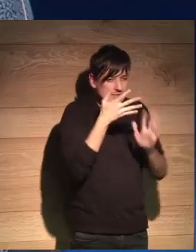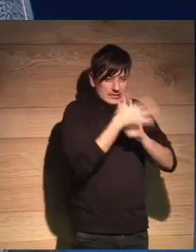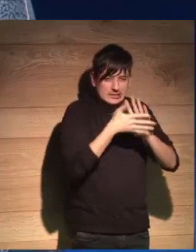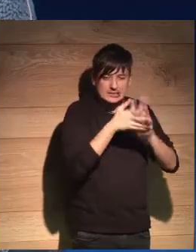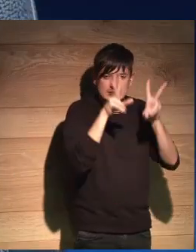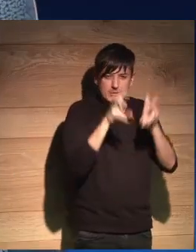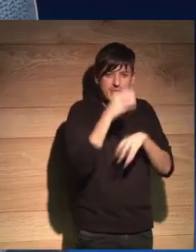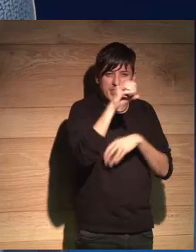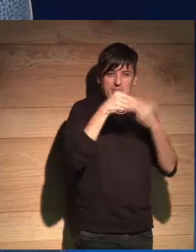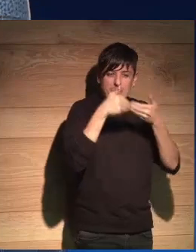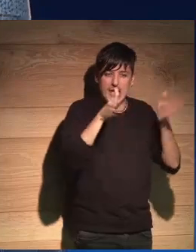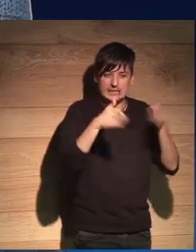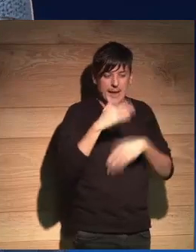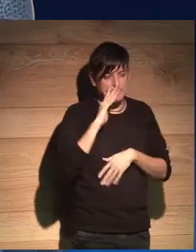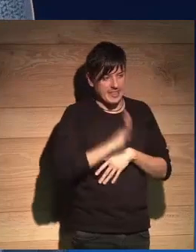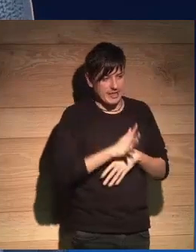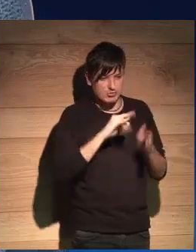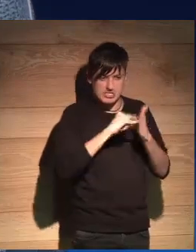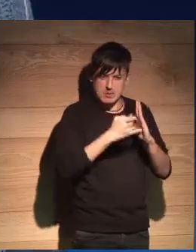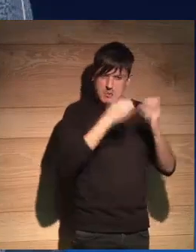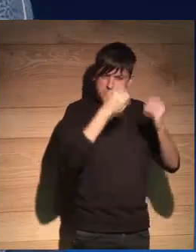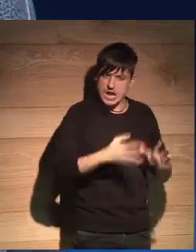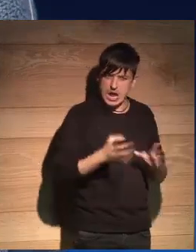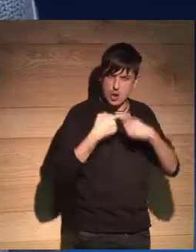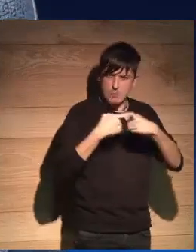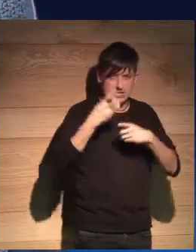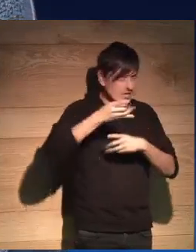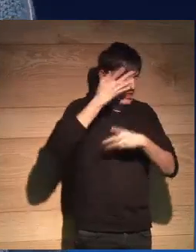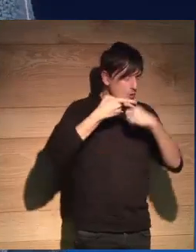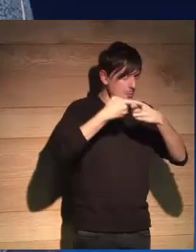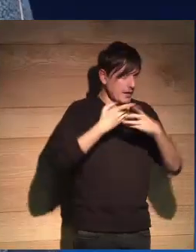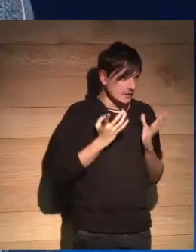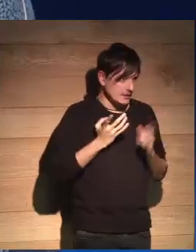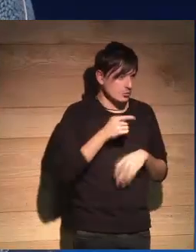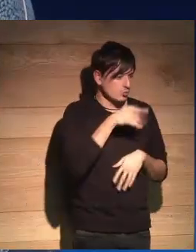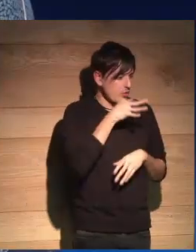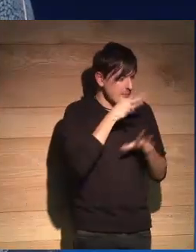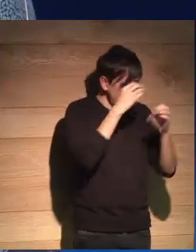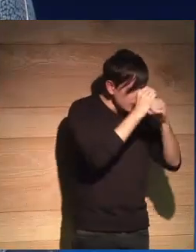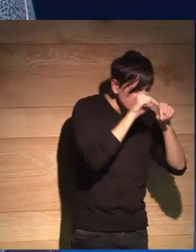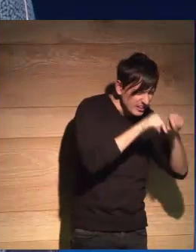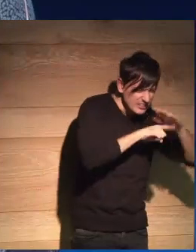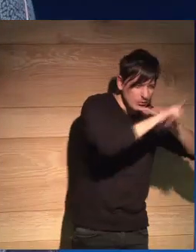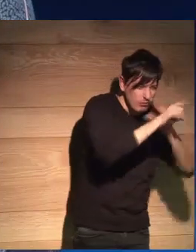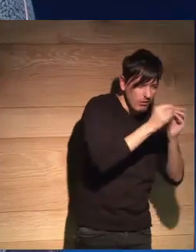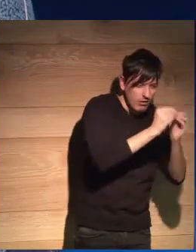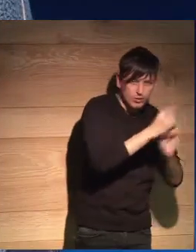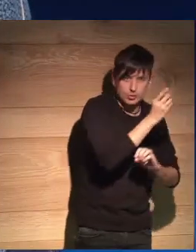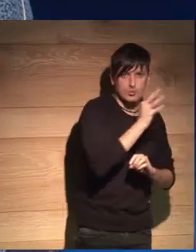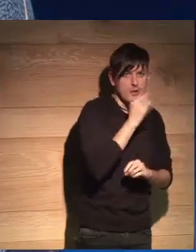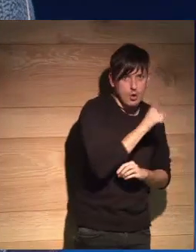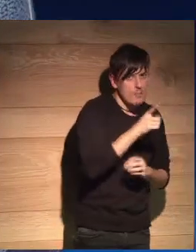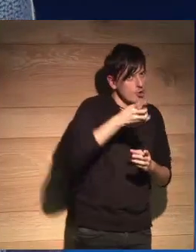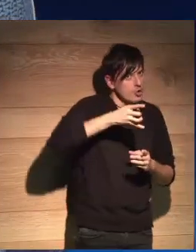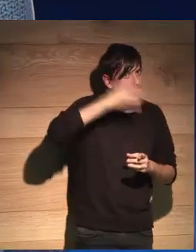que te parecía un buen sistema compartir una idea, aunque no lo hubieras desarrollado todavía en tu laboratorio,